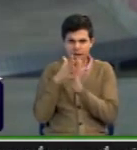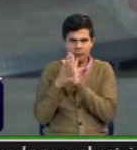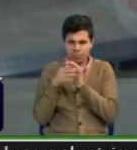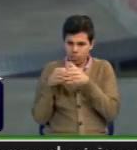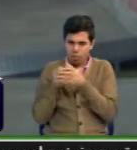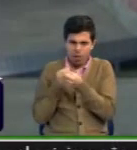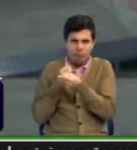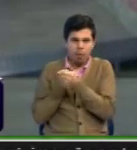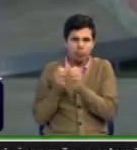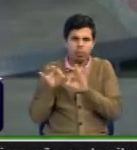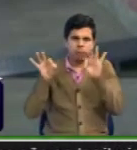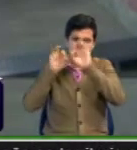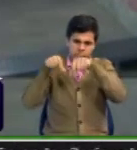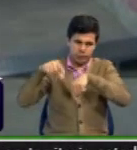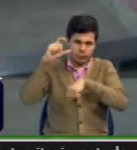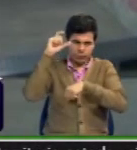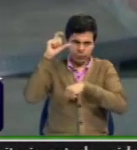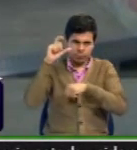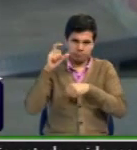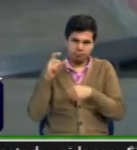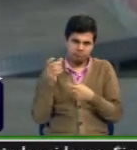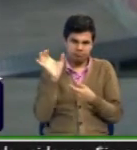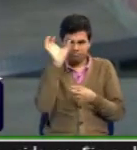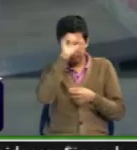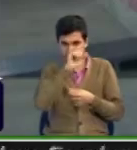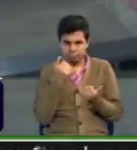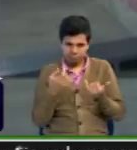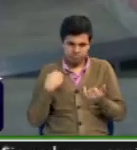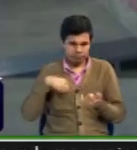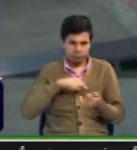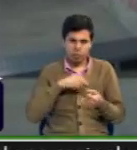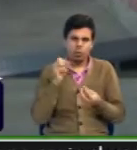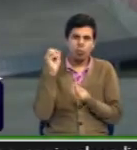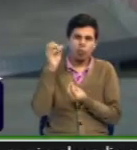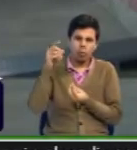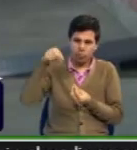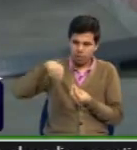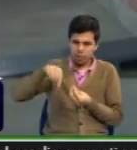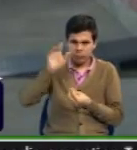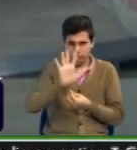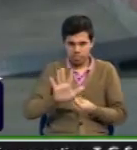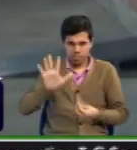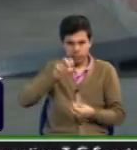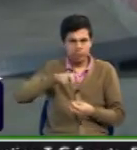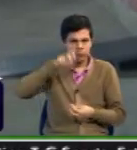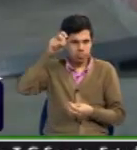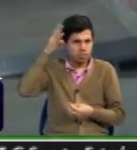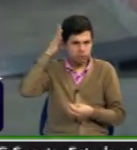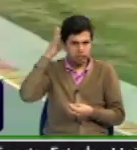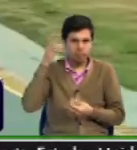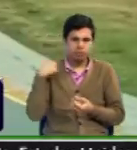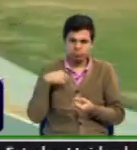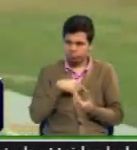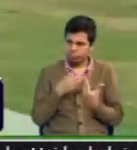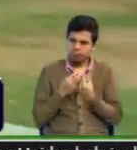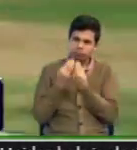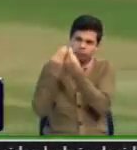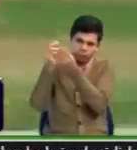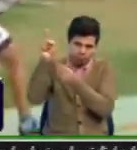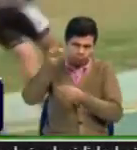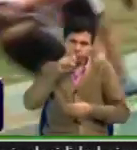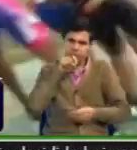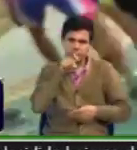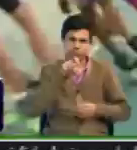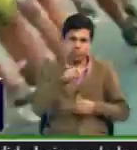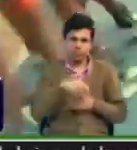acá en Cúcuta, ahora pues nos toca a los clubes de acá de la región de Norte Santander desplazarnos a Bucaramanga. Con este certamen